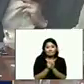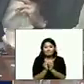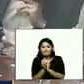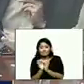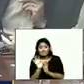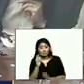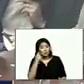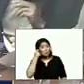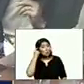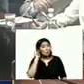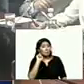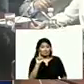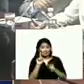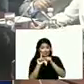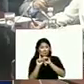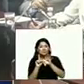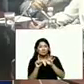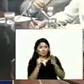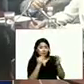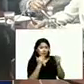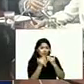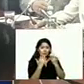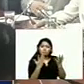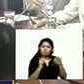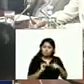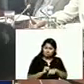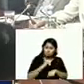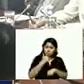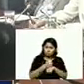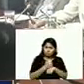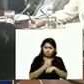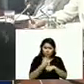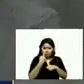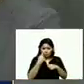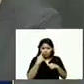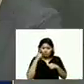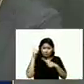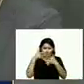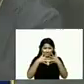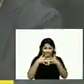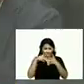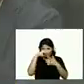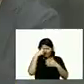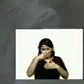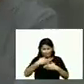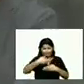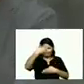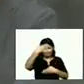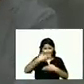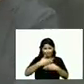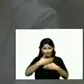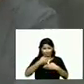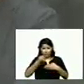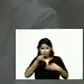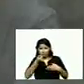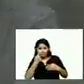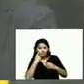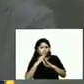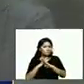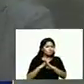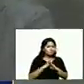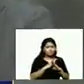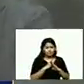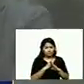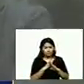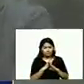dio las razones por las que se implementó la patrulla fronteriza. Estas patrullas que se están ejecutando de